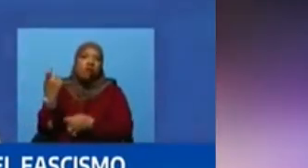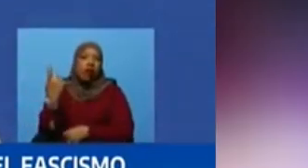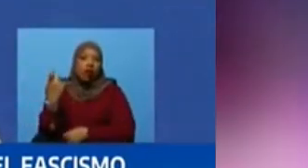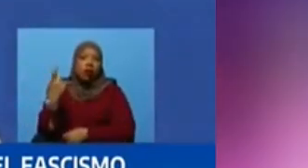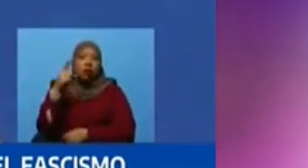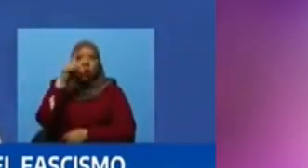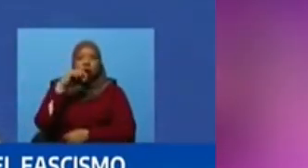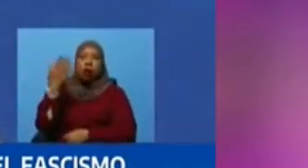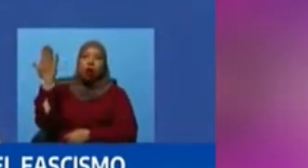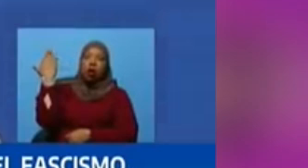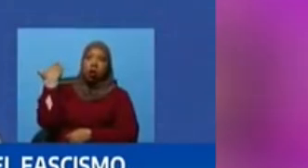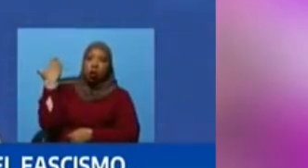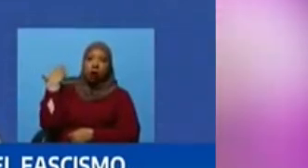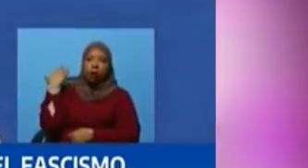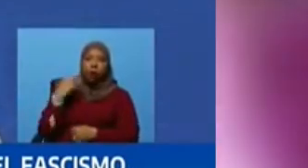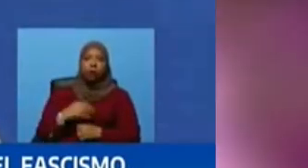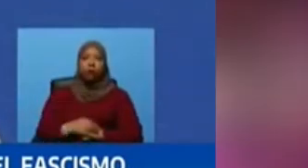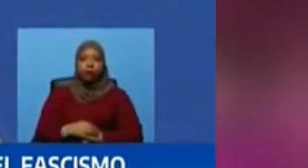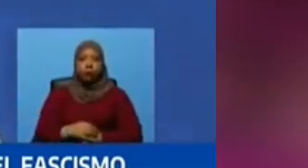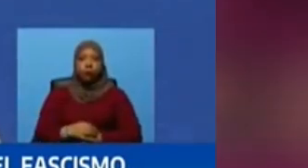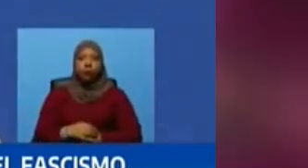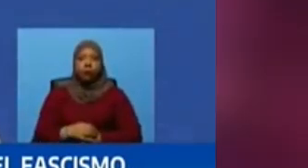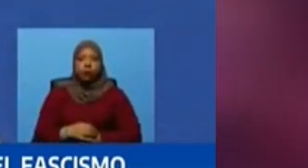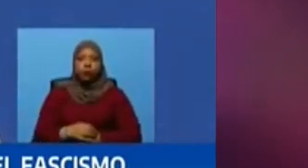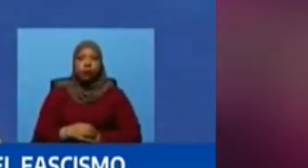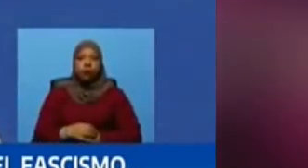El año pasado llegamos